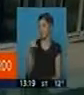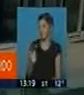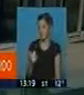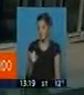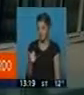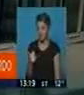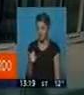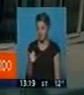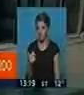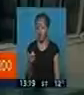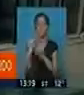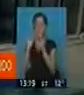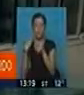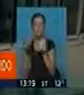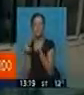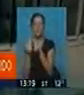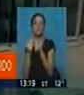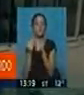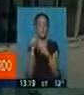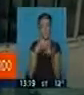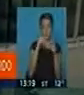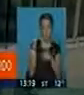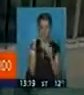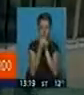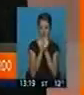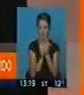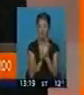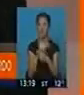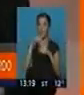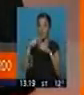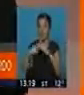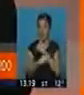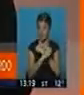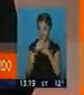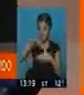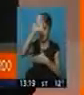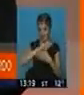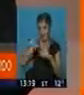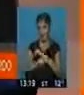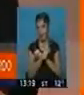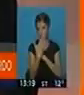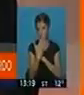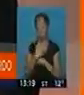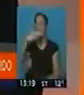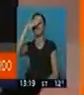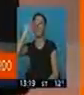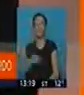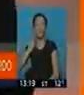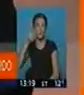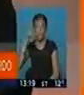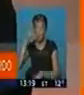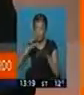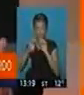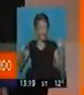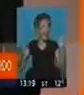de muchos replanteos en América Latina. Exactamente. Y particularmente en Mercosur. Después viene el 2008, cambia totalmente el escenario. Entra